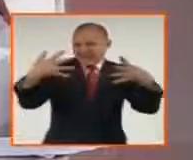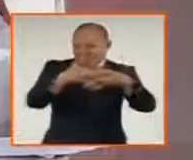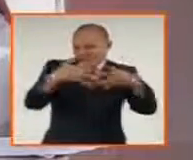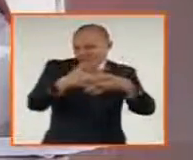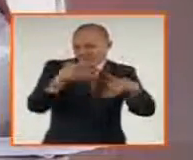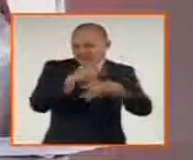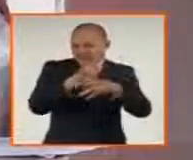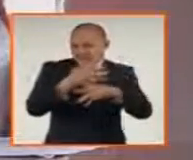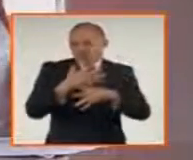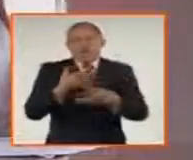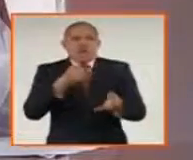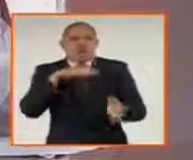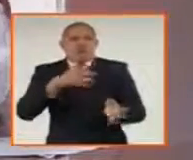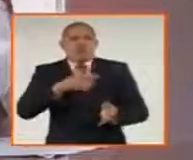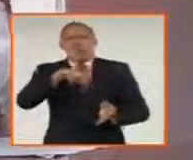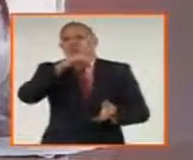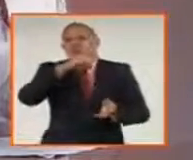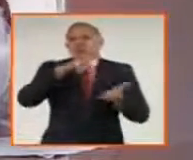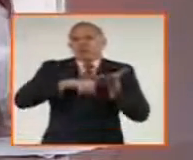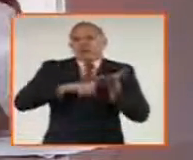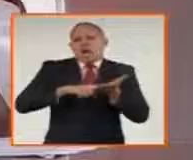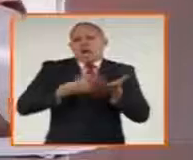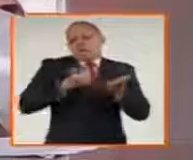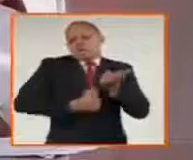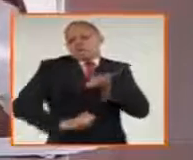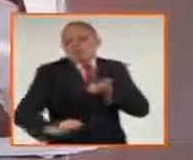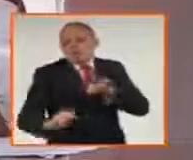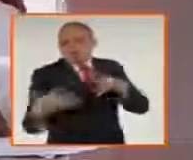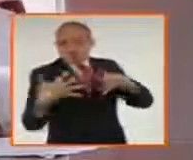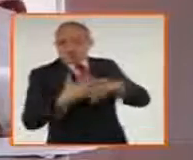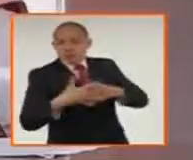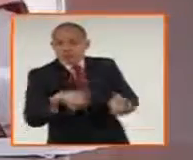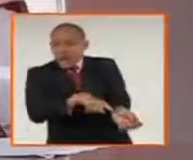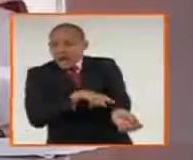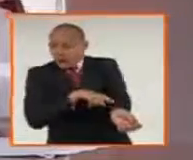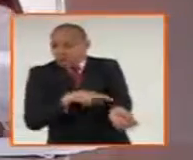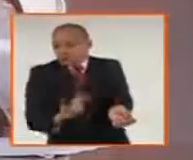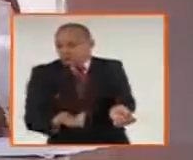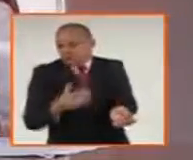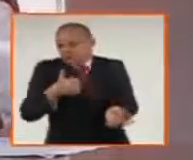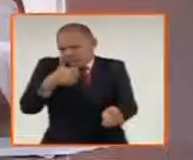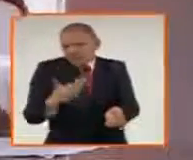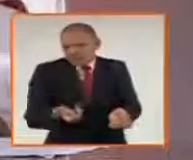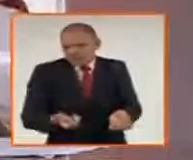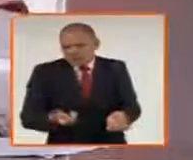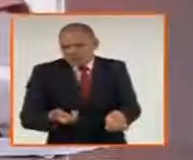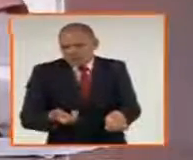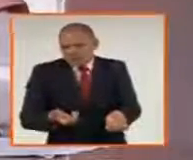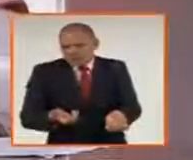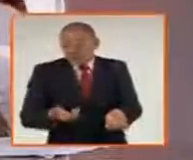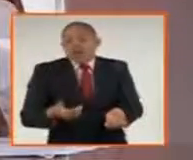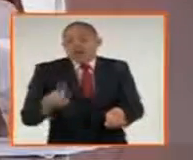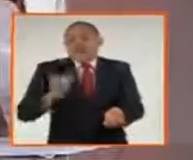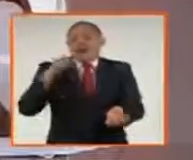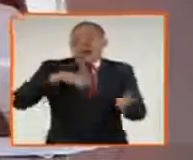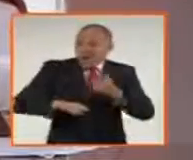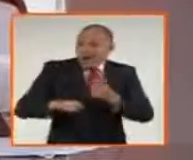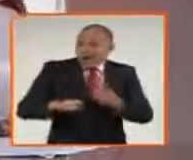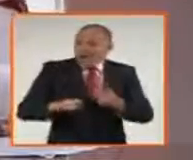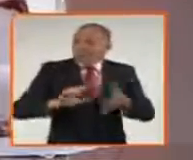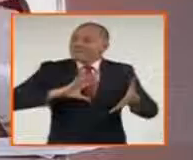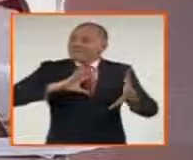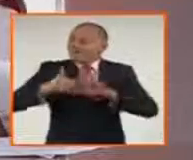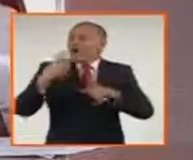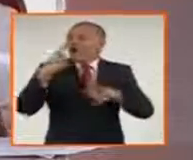entre las madres y los padres con sus hijos e hijas. Y esa filiación se ha transformado radicalmente. Ya no es solo